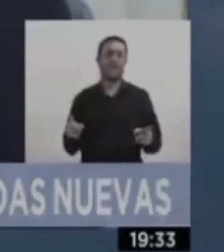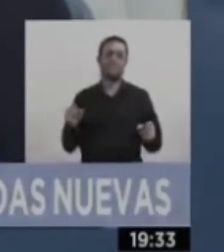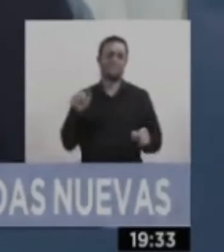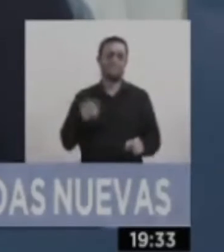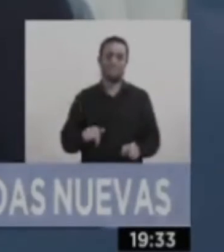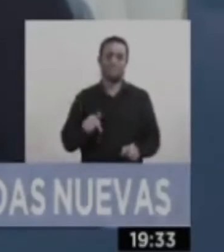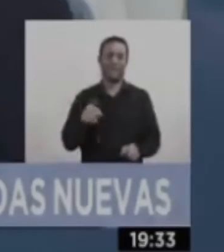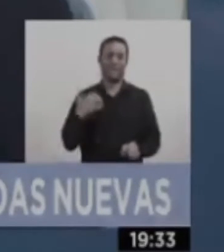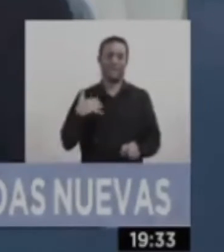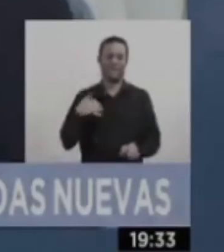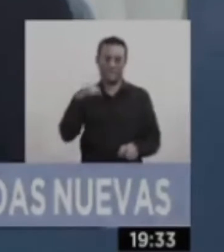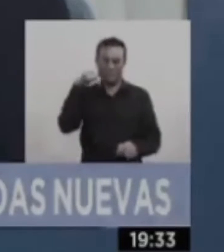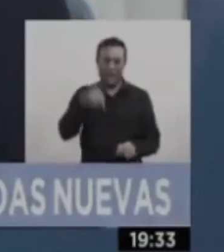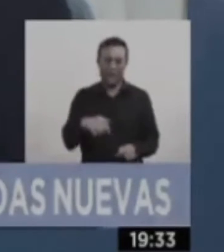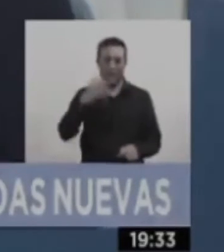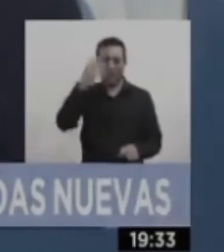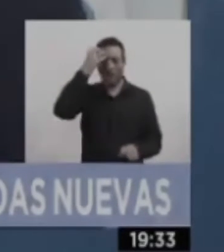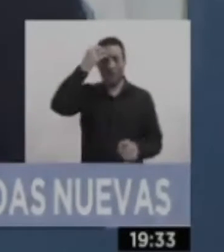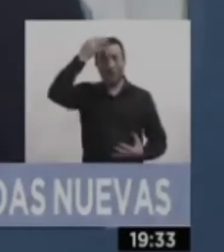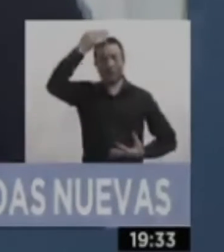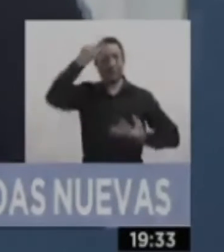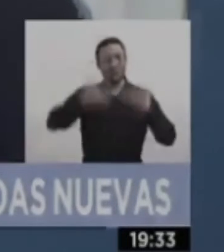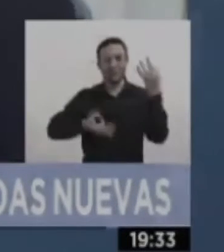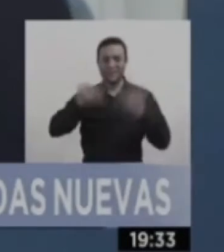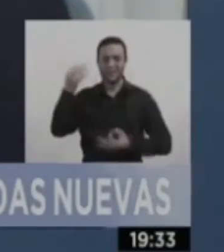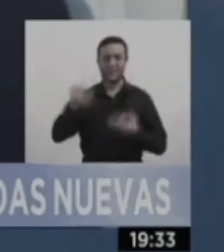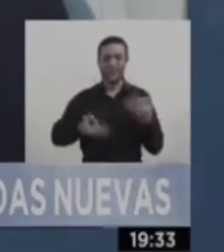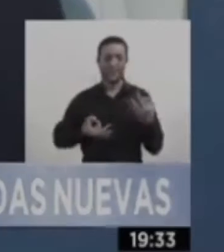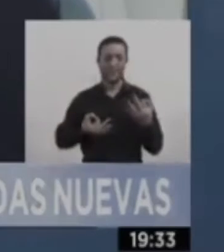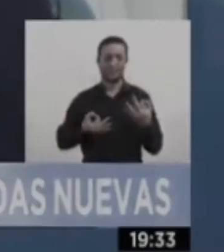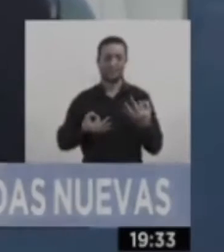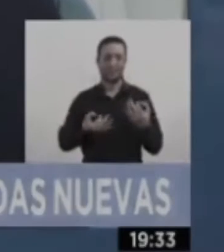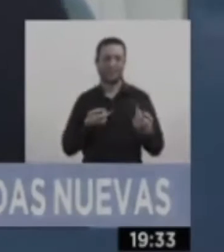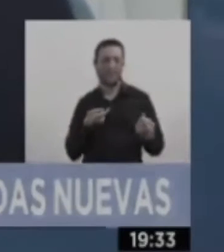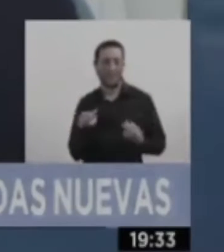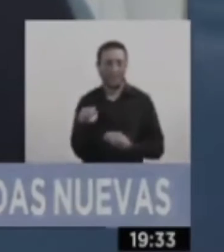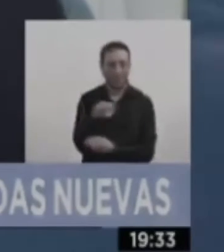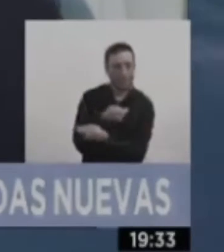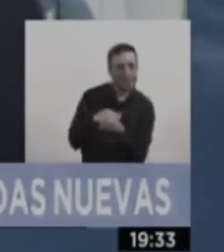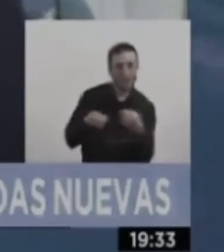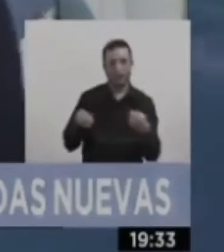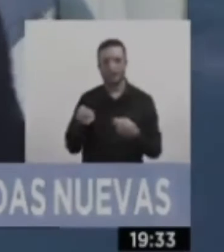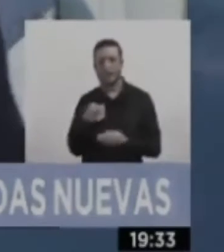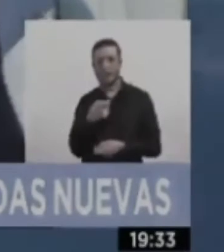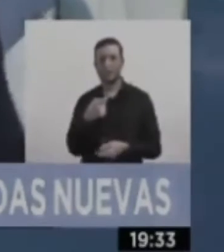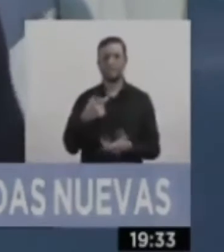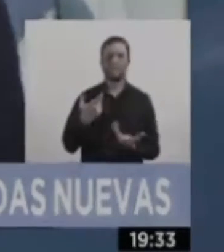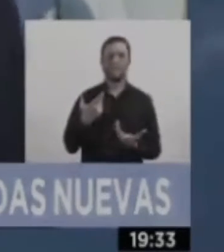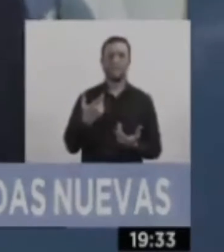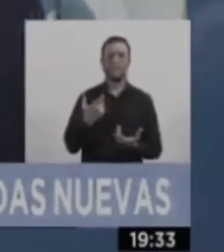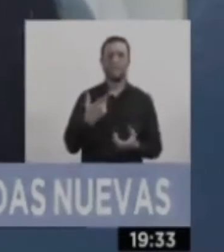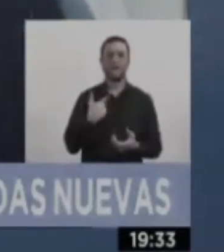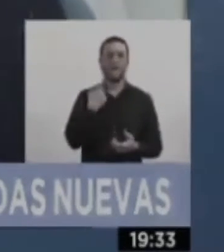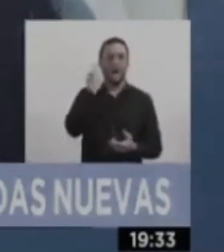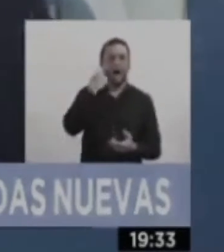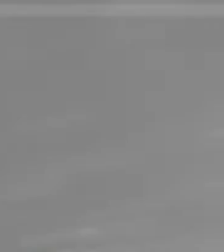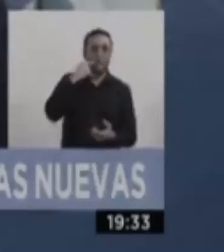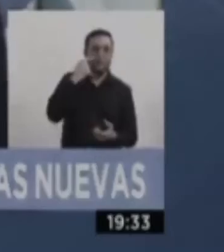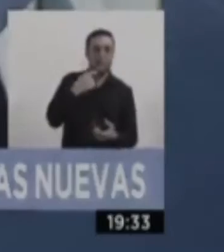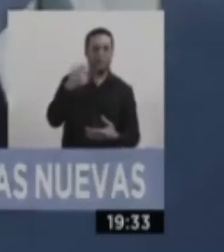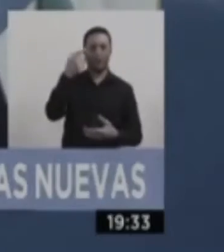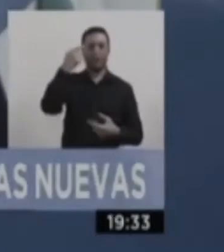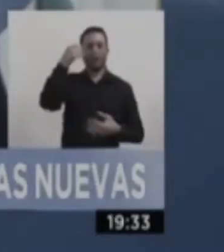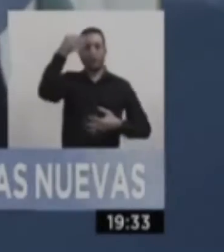una justicia que lleva adelante el Lufer y que utiliza la justicia para la persecución política,